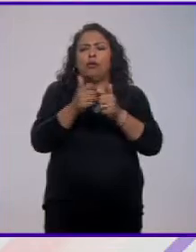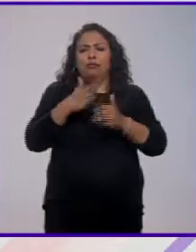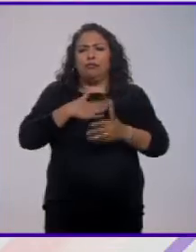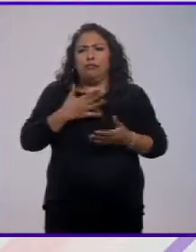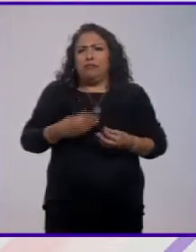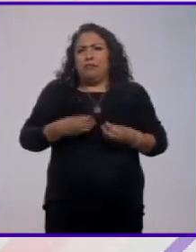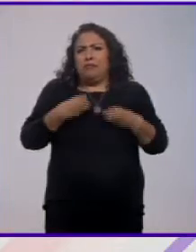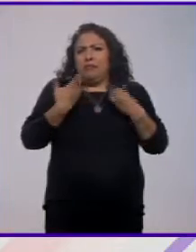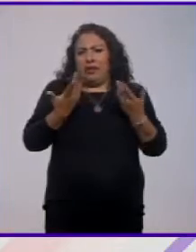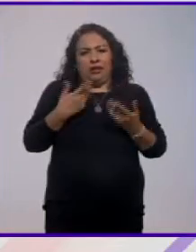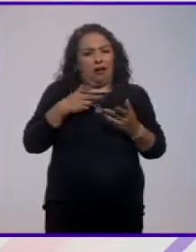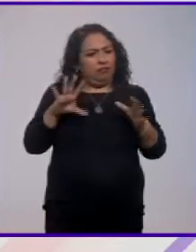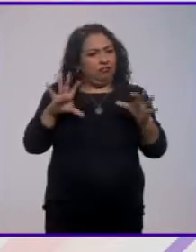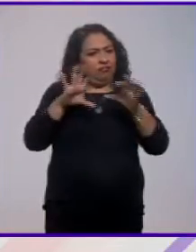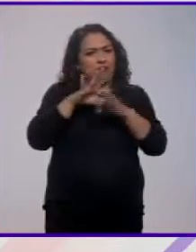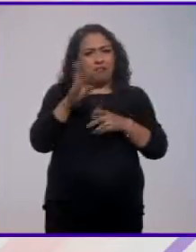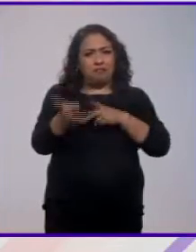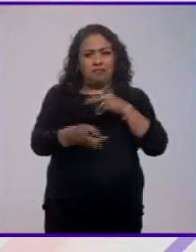misma.